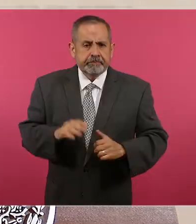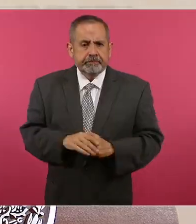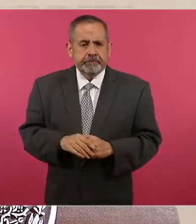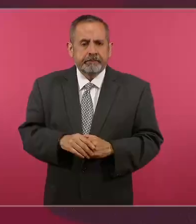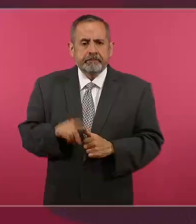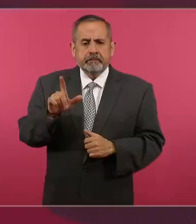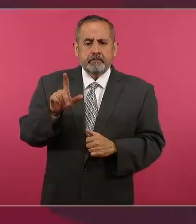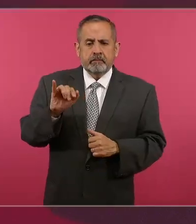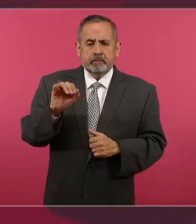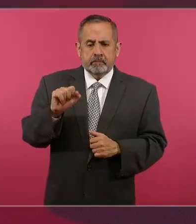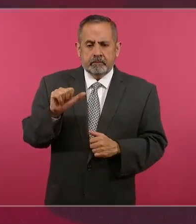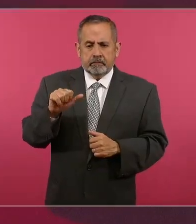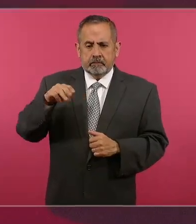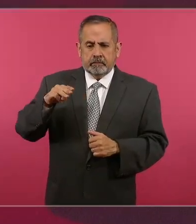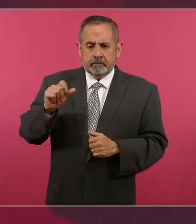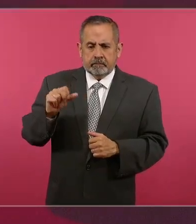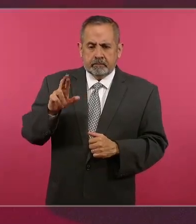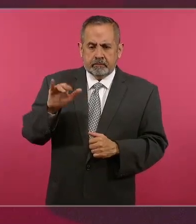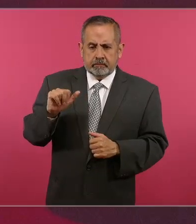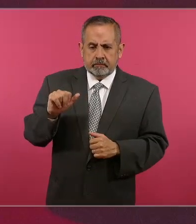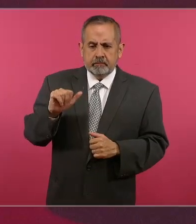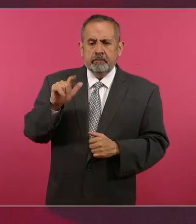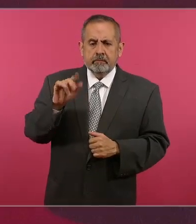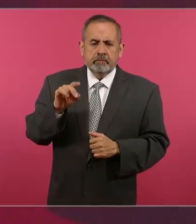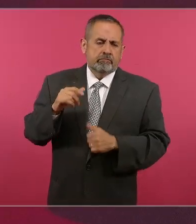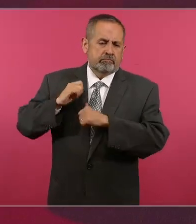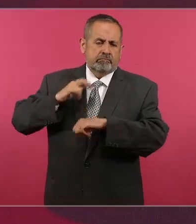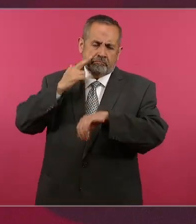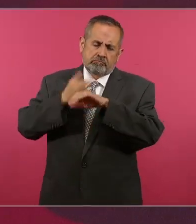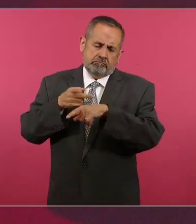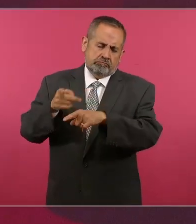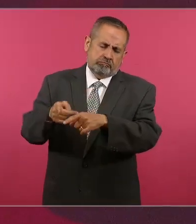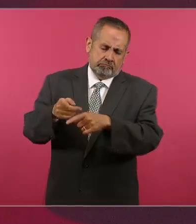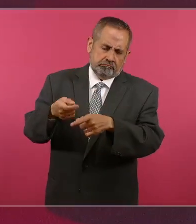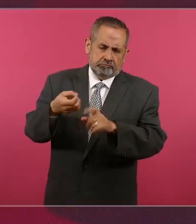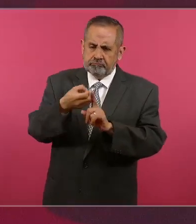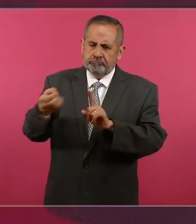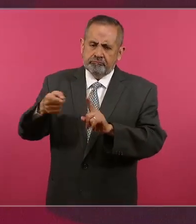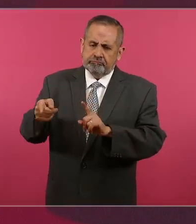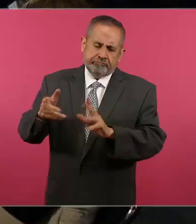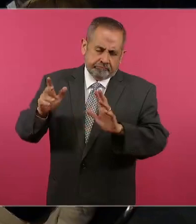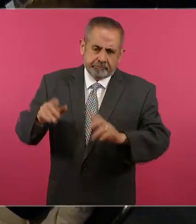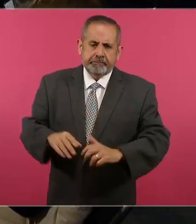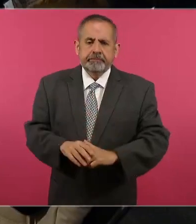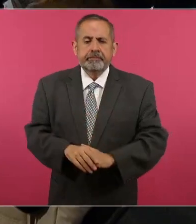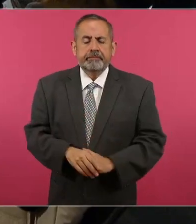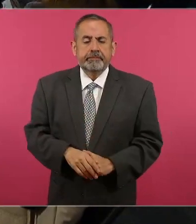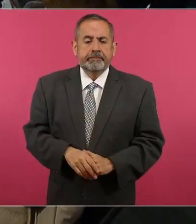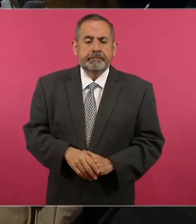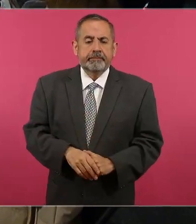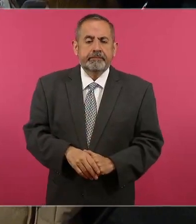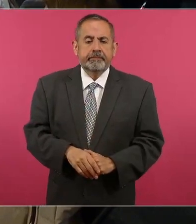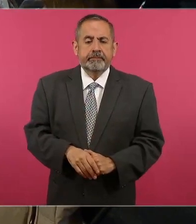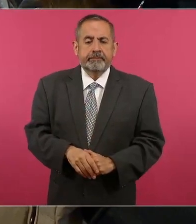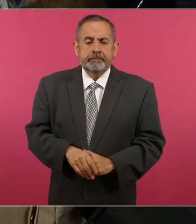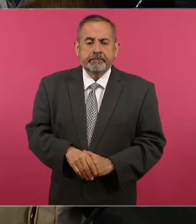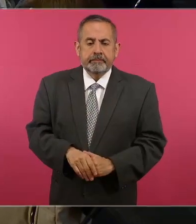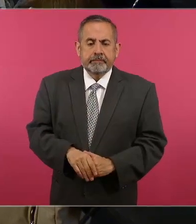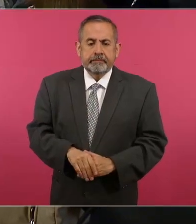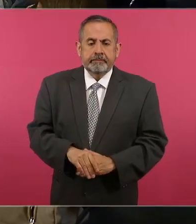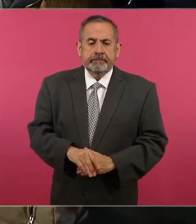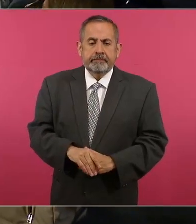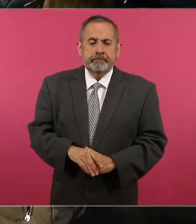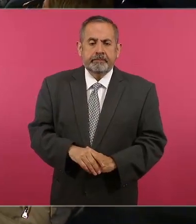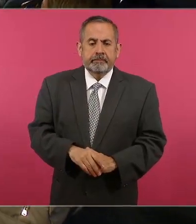Luisa María, alcalde, va a hacerse cargo de esto. ¿Le dio razones, presidente? ¿Está inconforme con algo